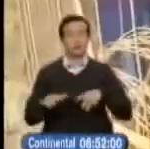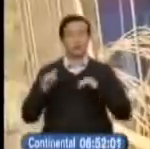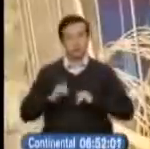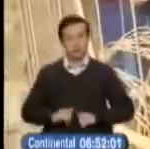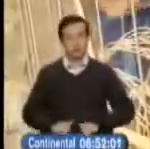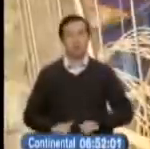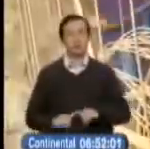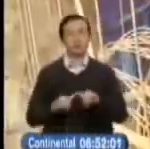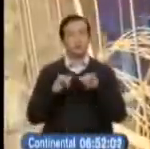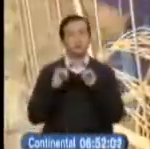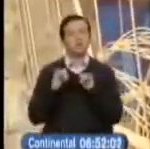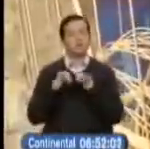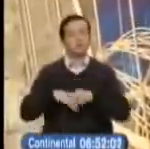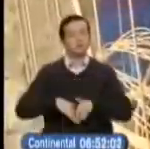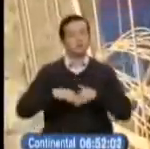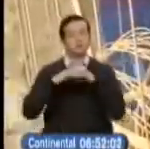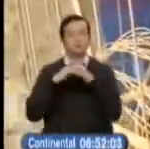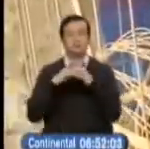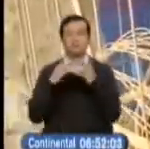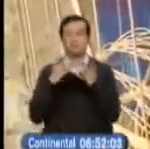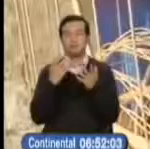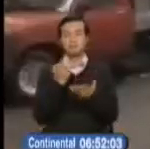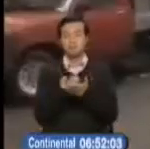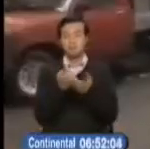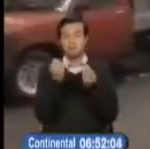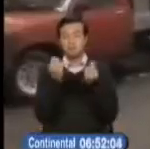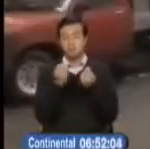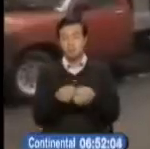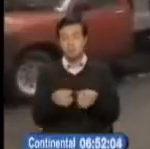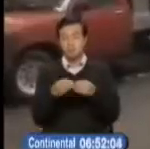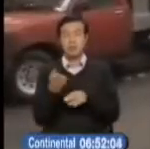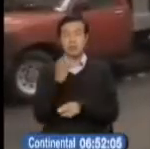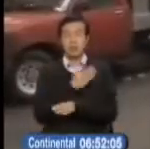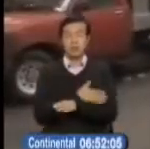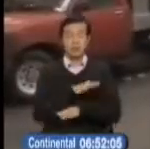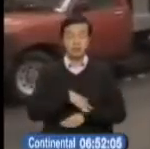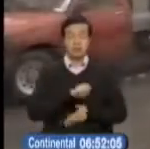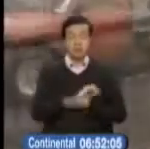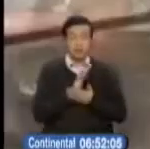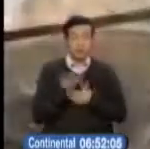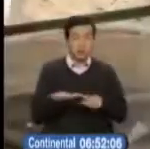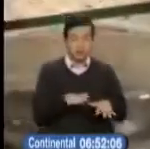tradicionales para recuperarse de las pérdidas que también registró